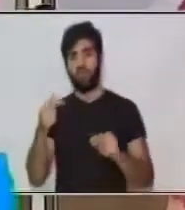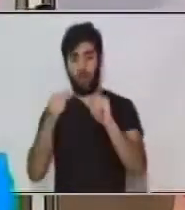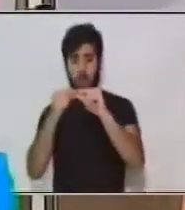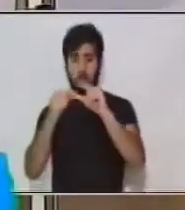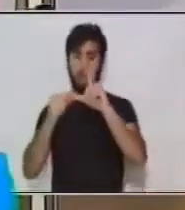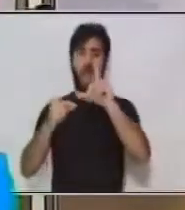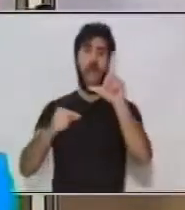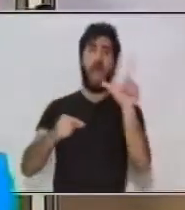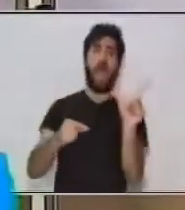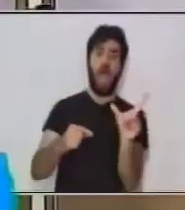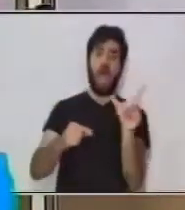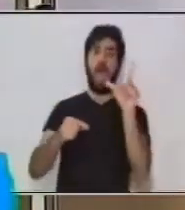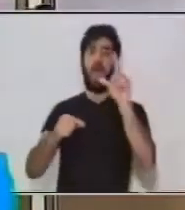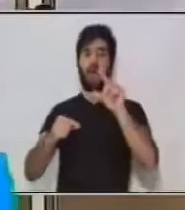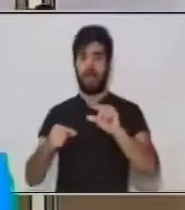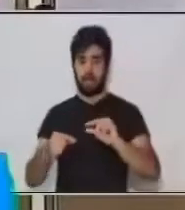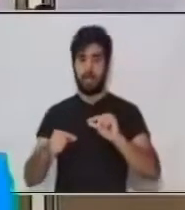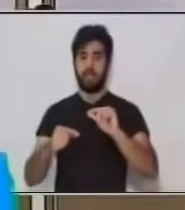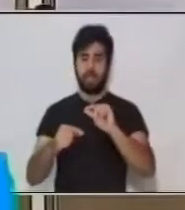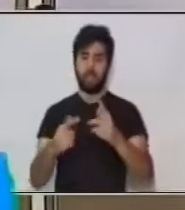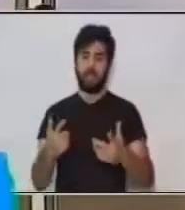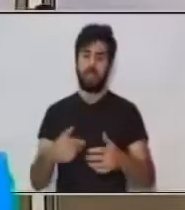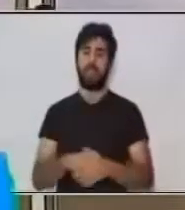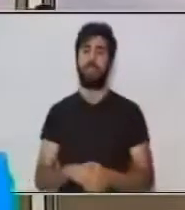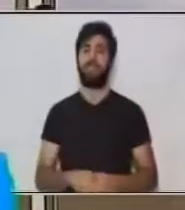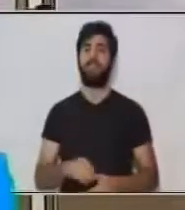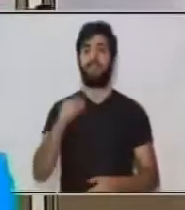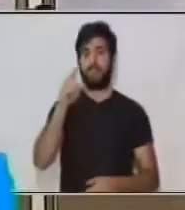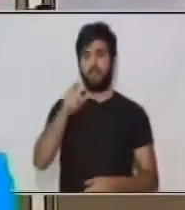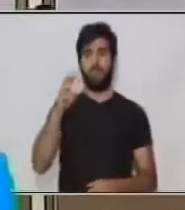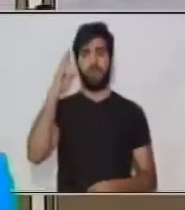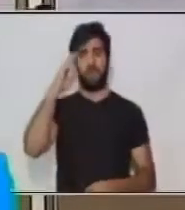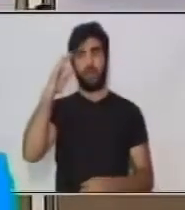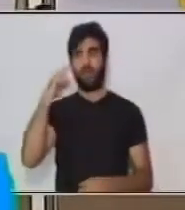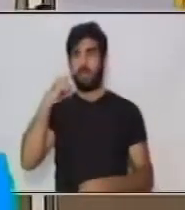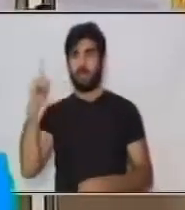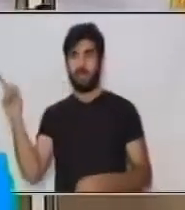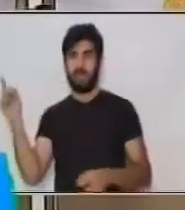grados. ¿Recuerdas en tu transportador?